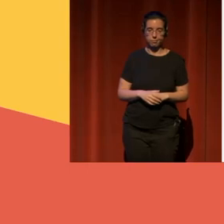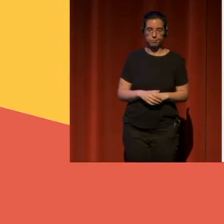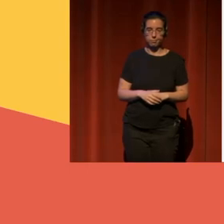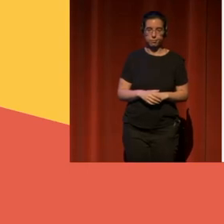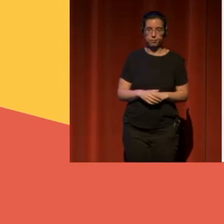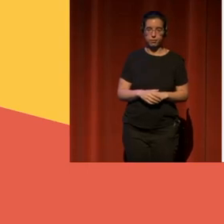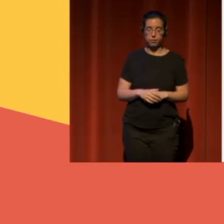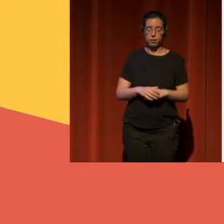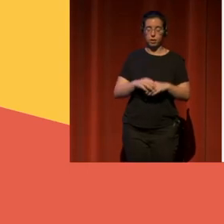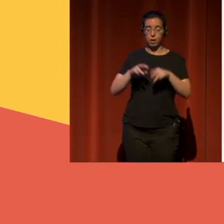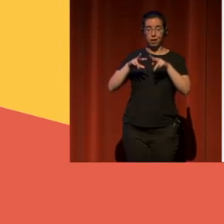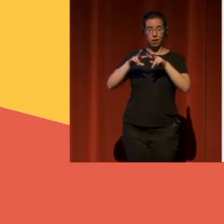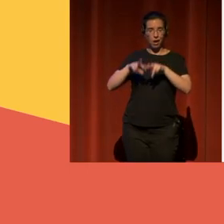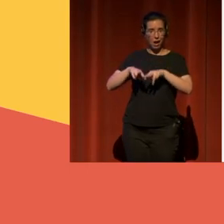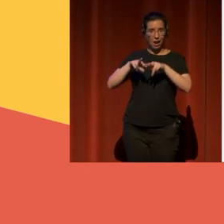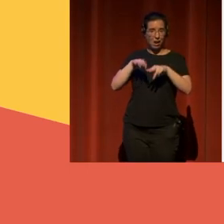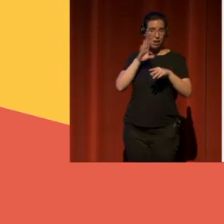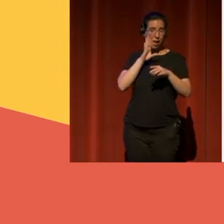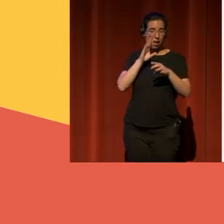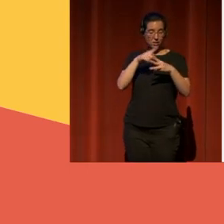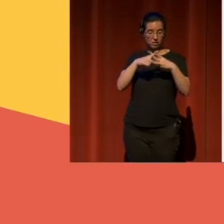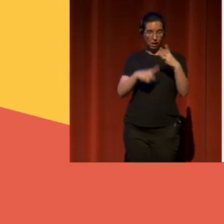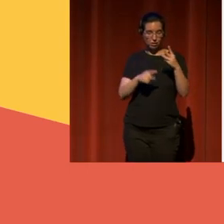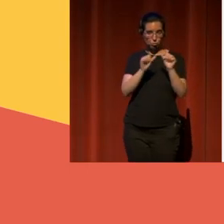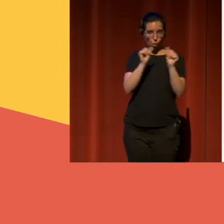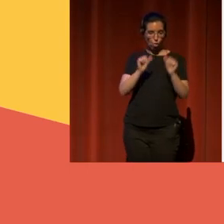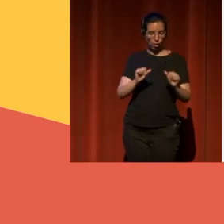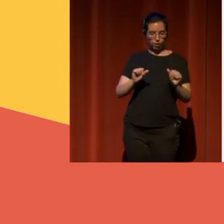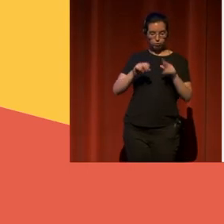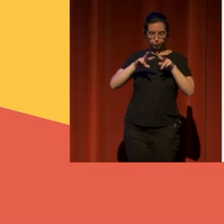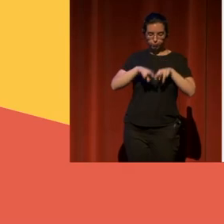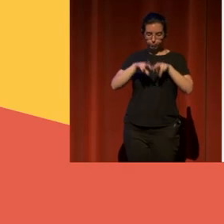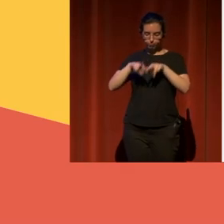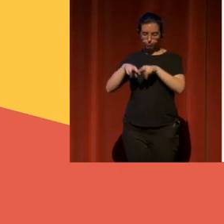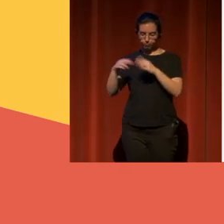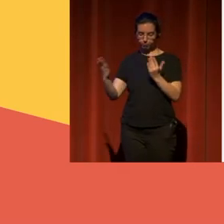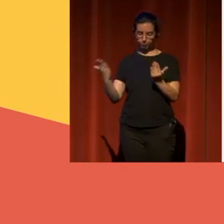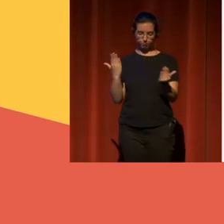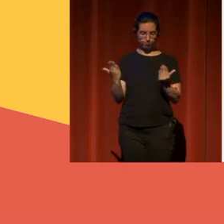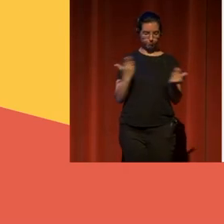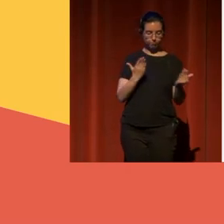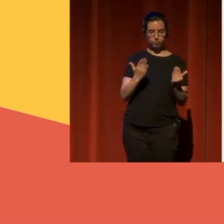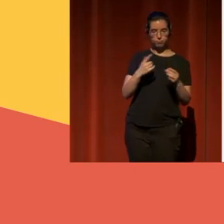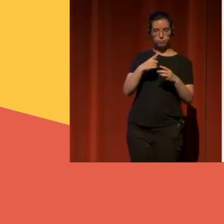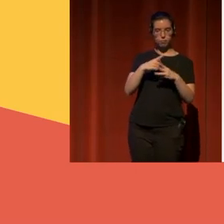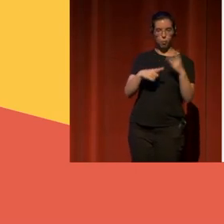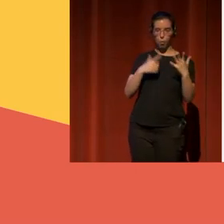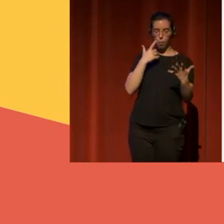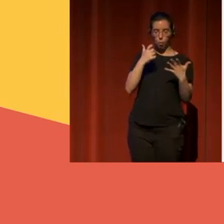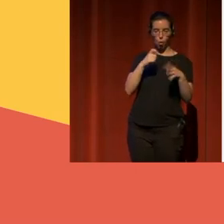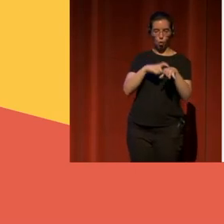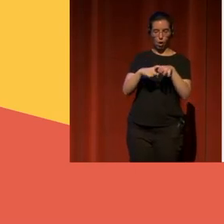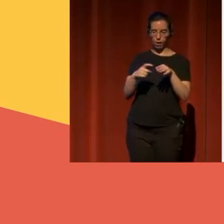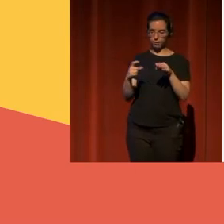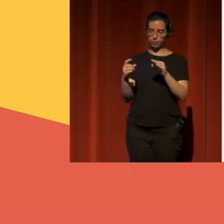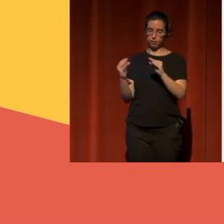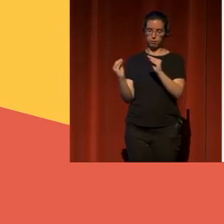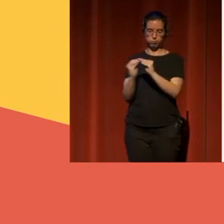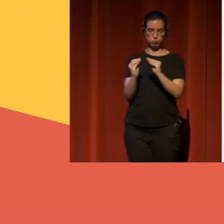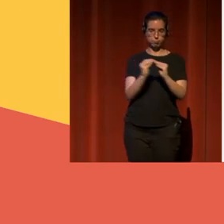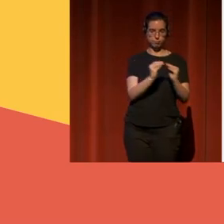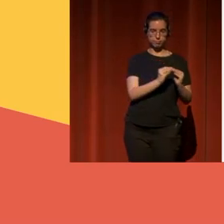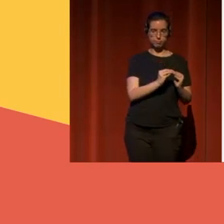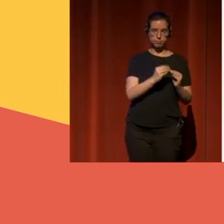En el análisis y comparación de estos tres modelos, se identifican una serie de características generales con un alto grado de coincidencia. Vemos